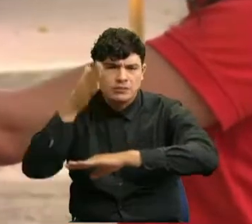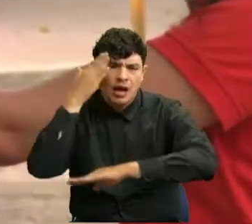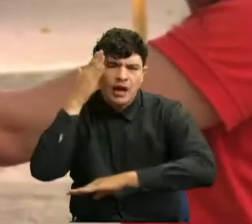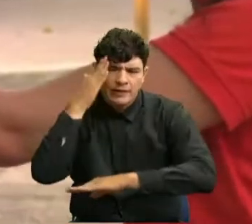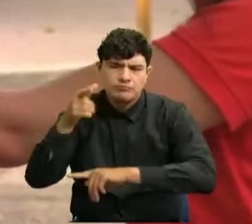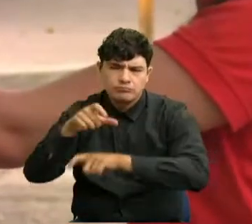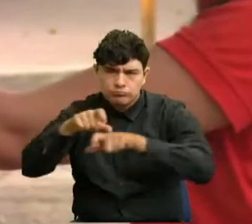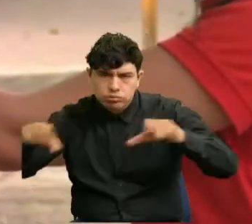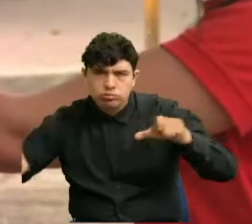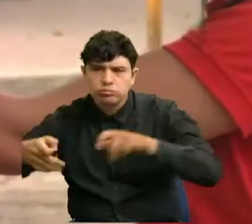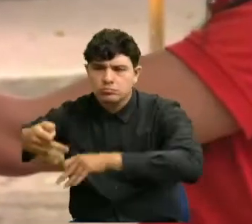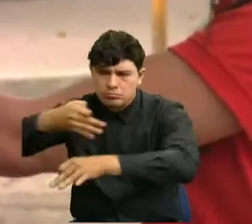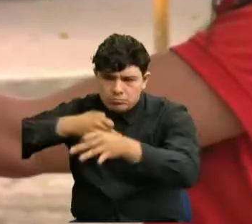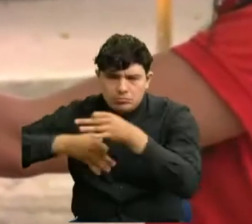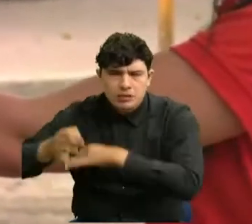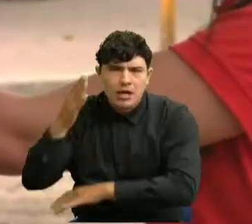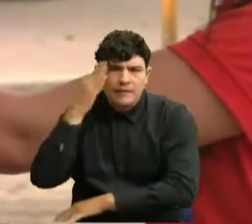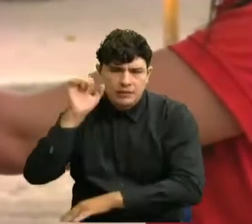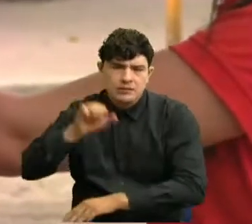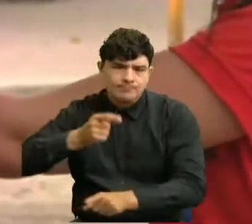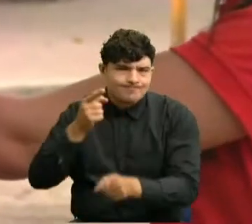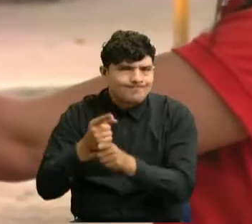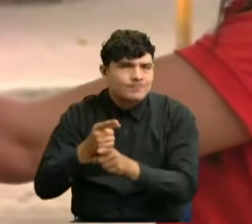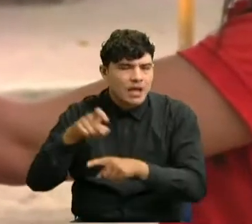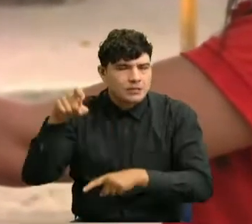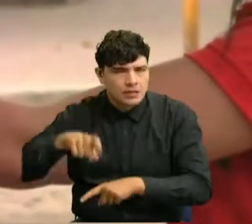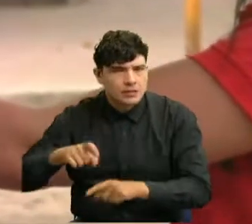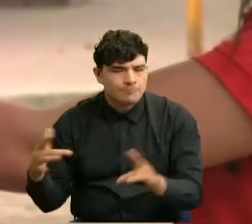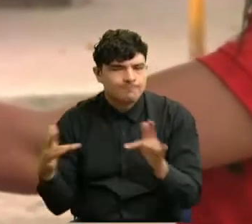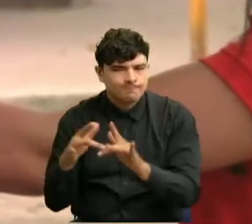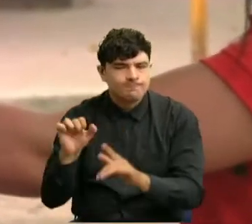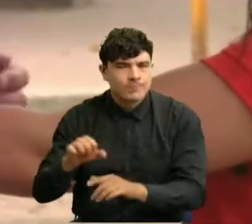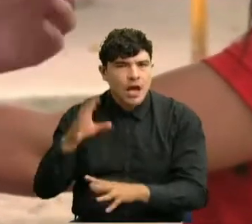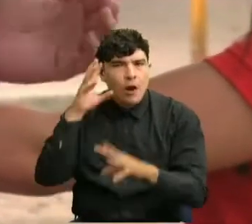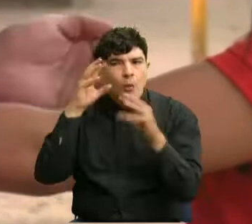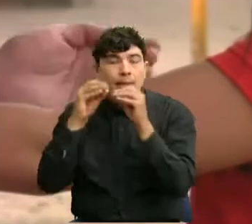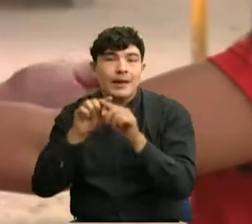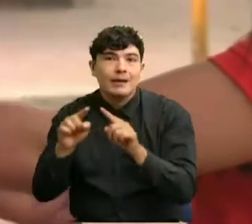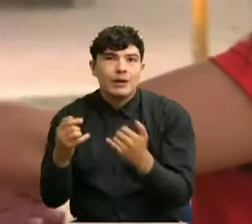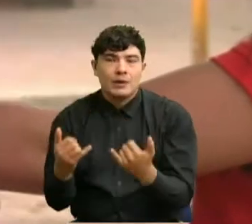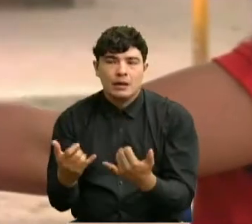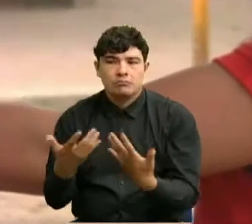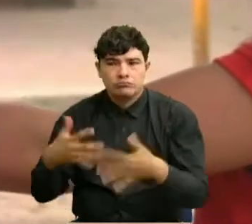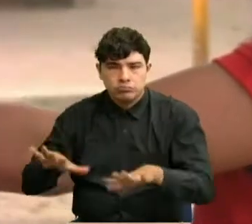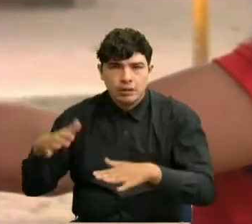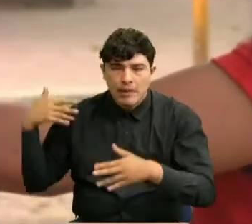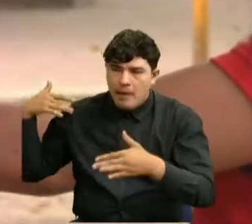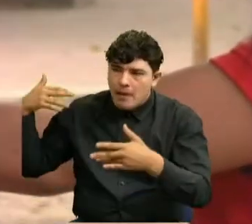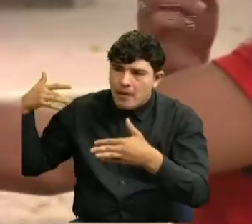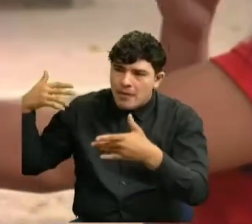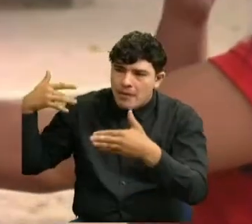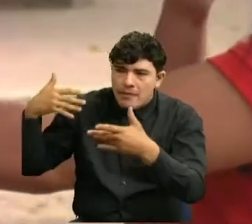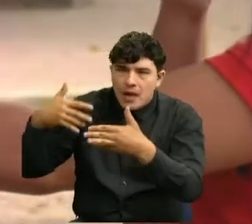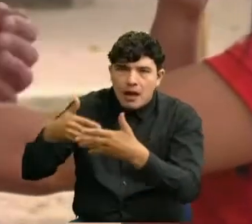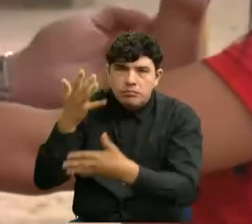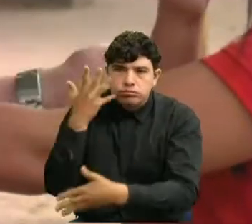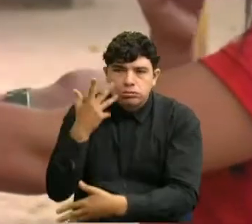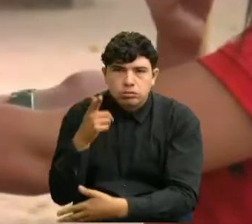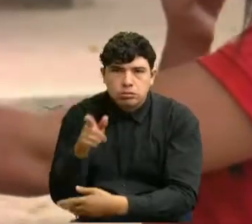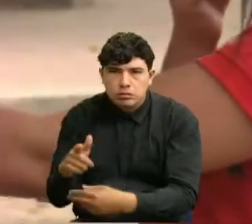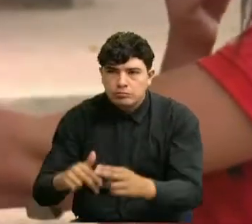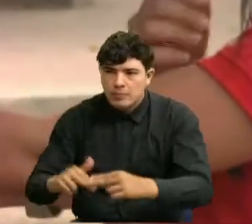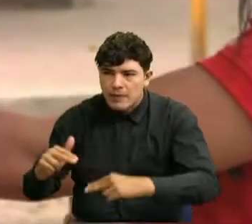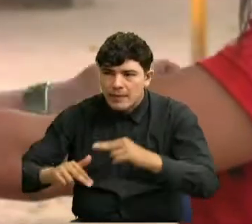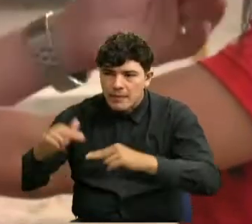de tuberías madres. Sin embargo, pues vemos con preocupación como habitantes de que ya han transcurrido todos estos días y aún no han sido